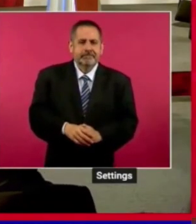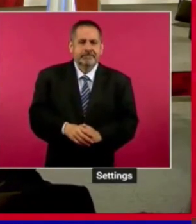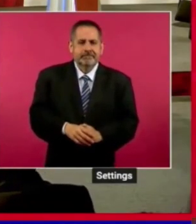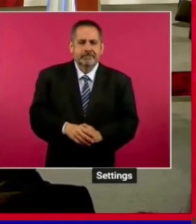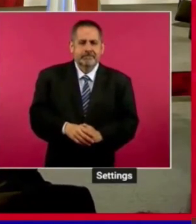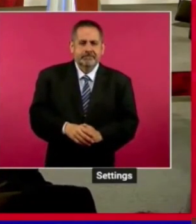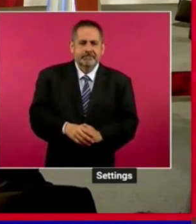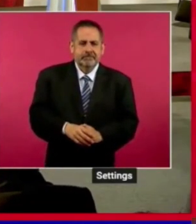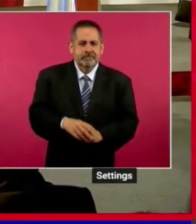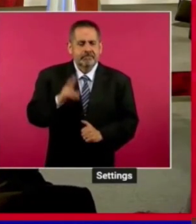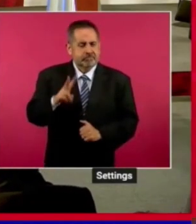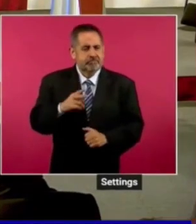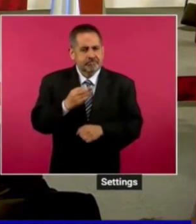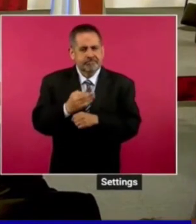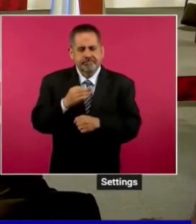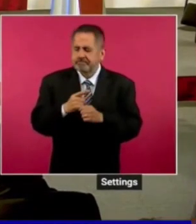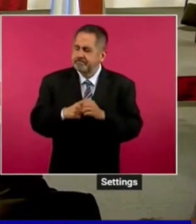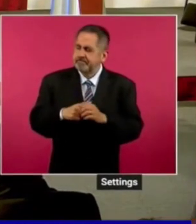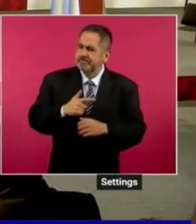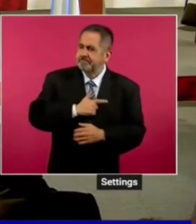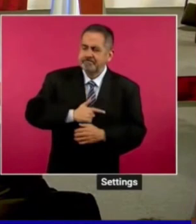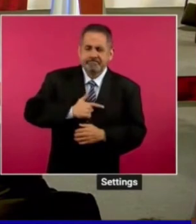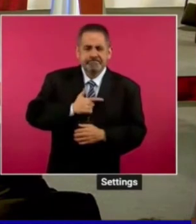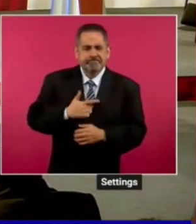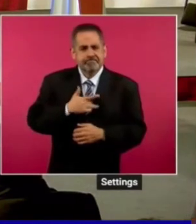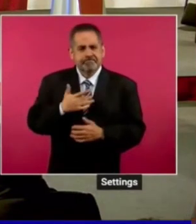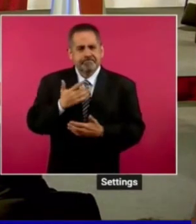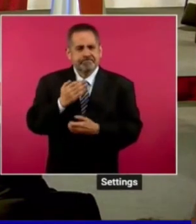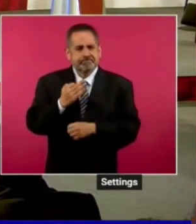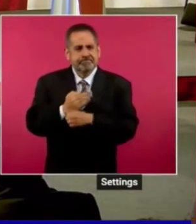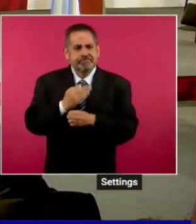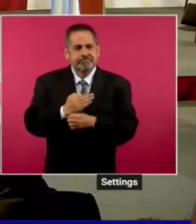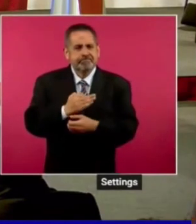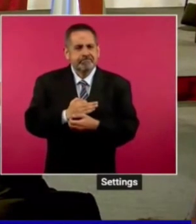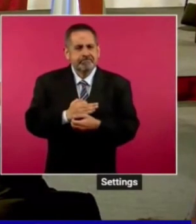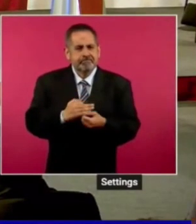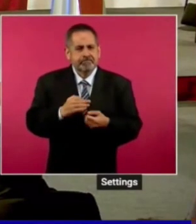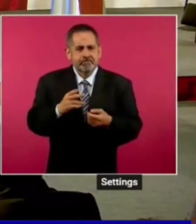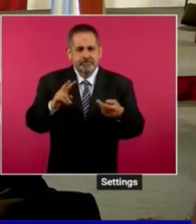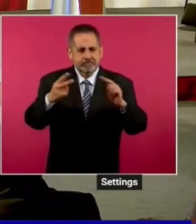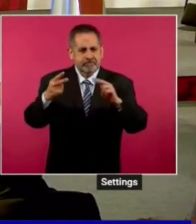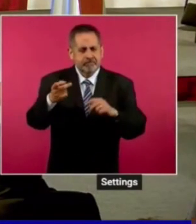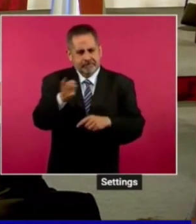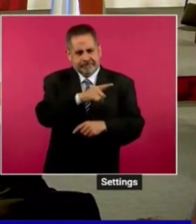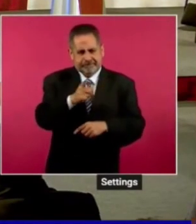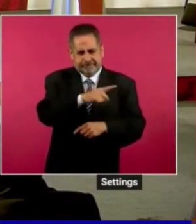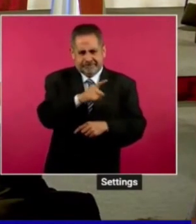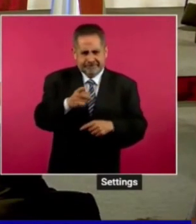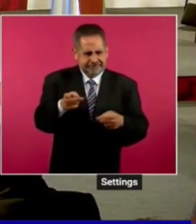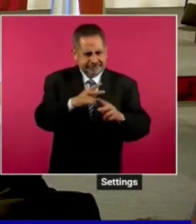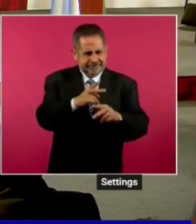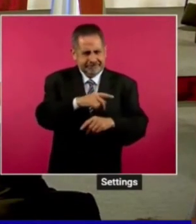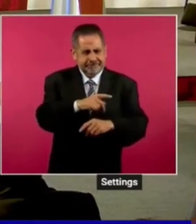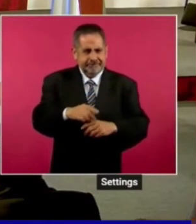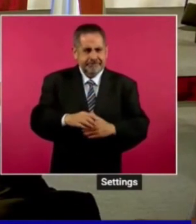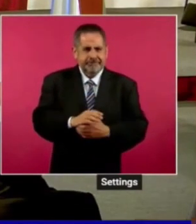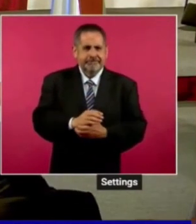qué gusto me da que la gente, no, ponme el